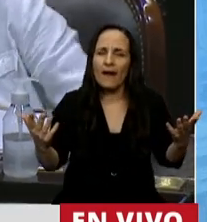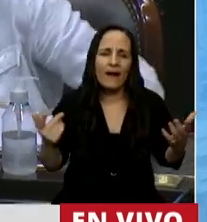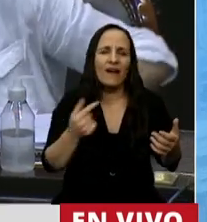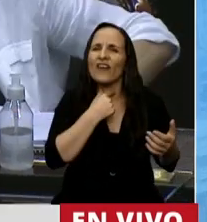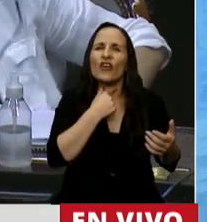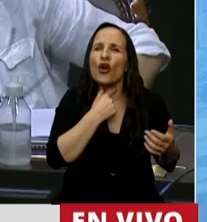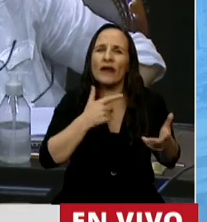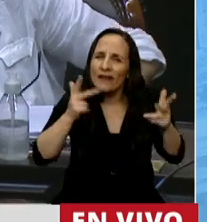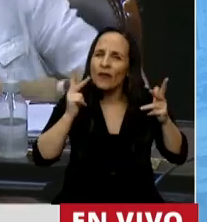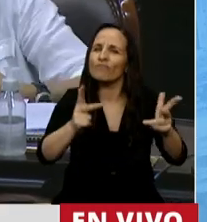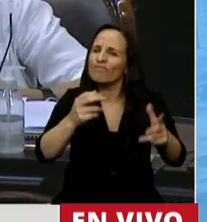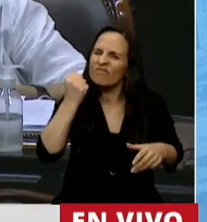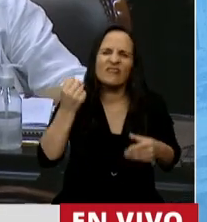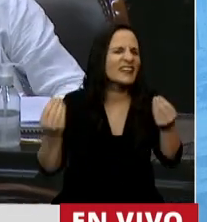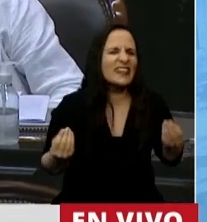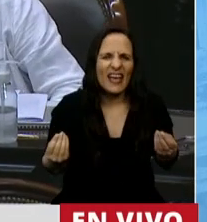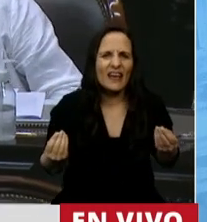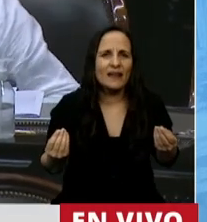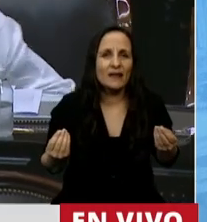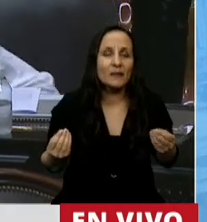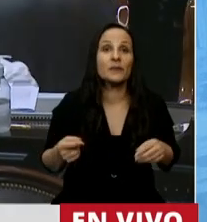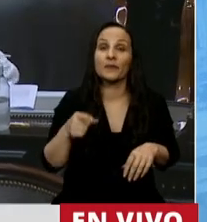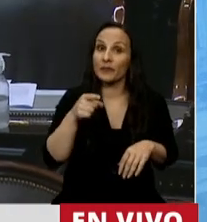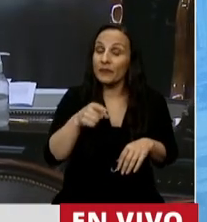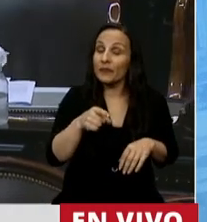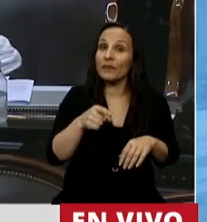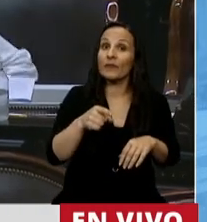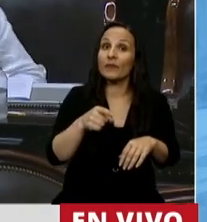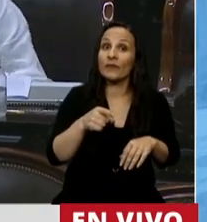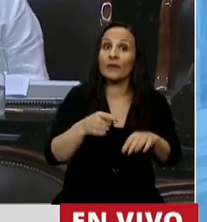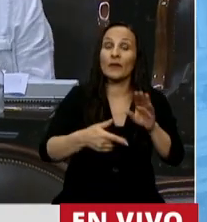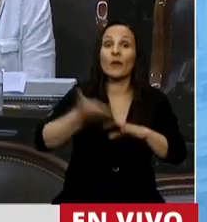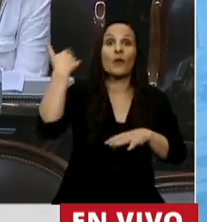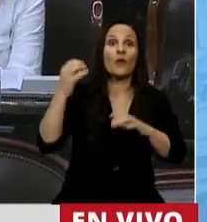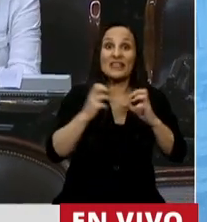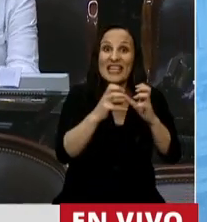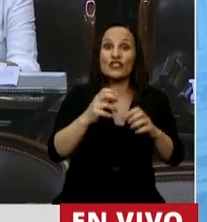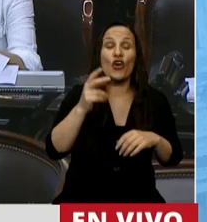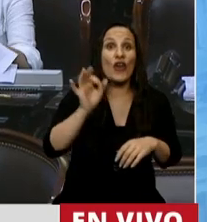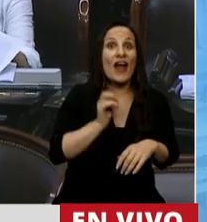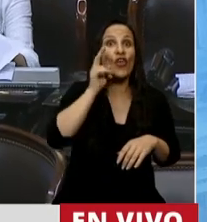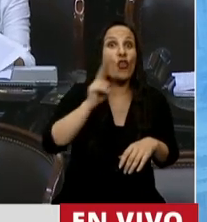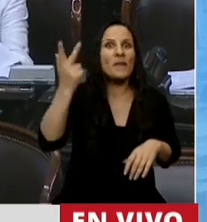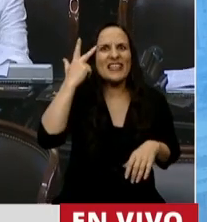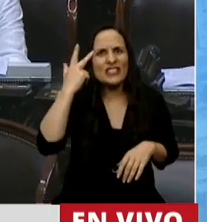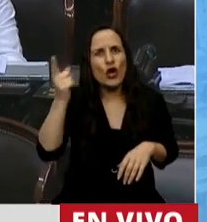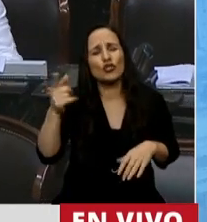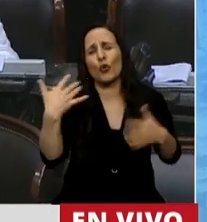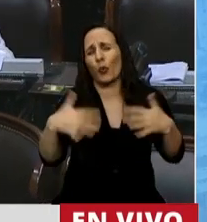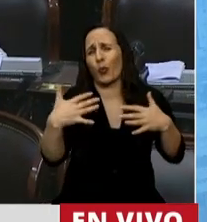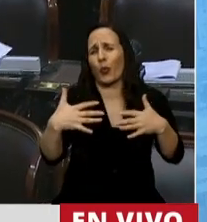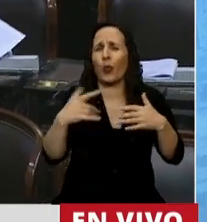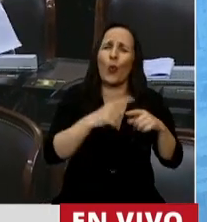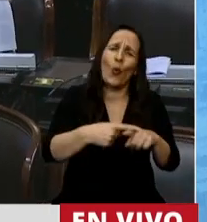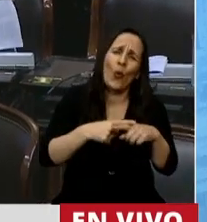quiero resaltar, lo que diferencia de aquella sesión del 2018 que ha sido muy debatida